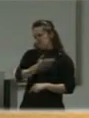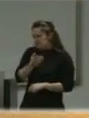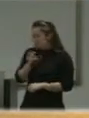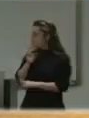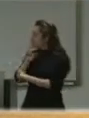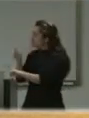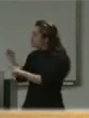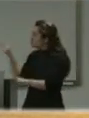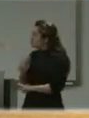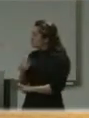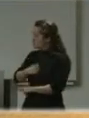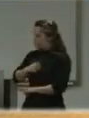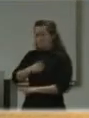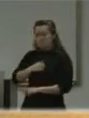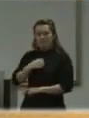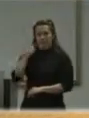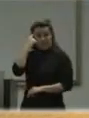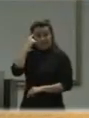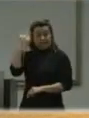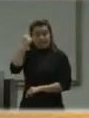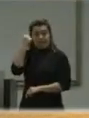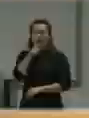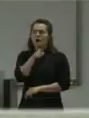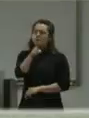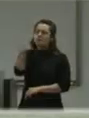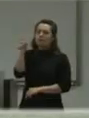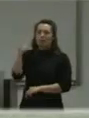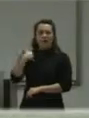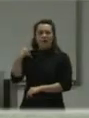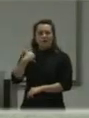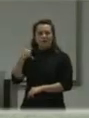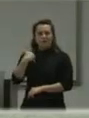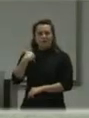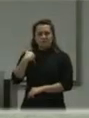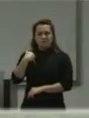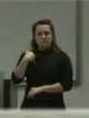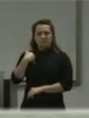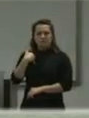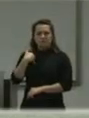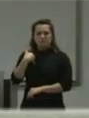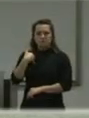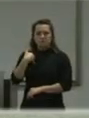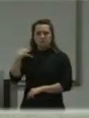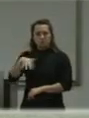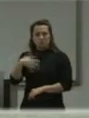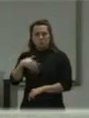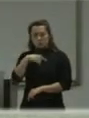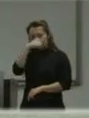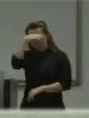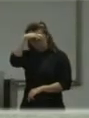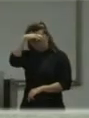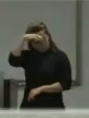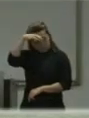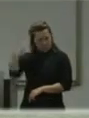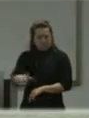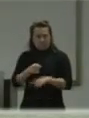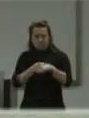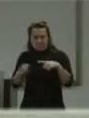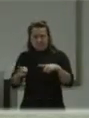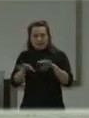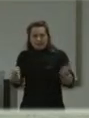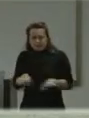y es que generalmente para los jóvenes después de tener una semana de trabajo escolar y de varias